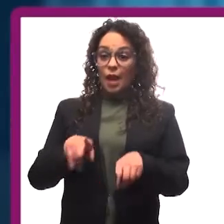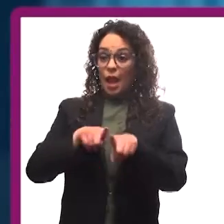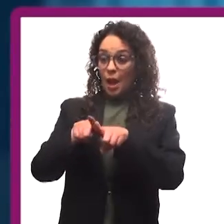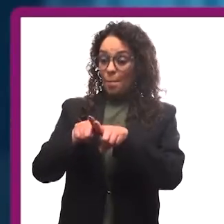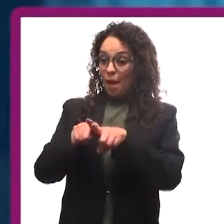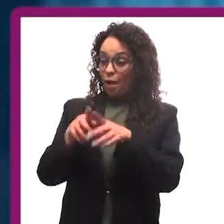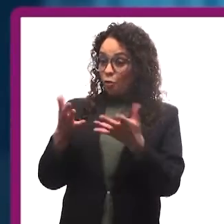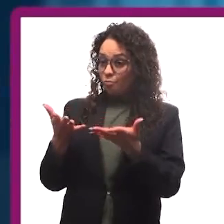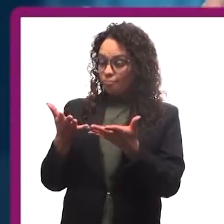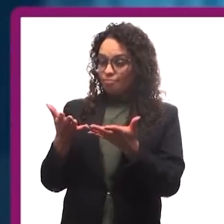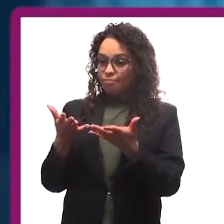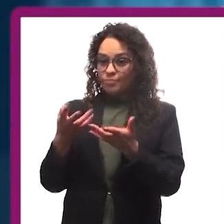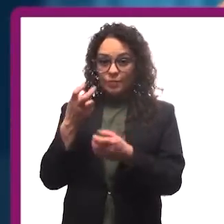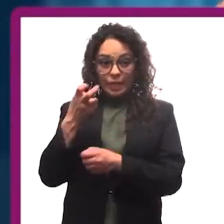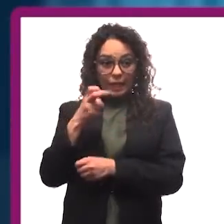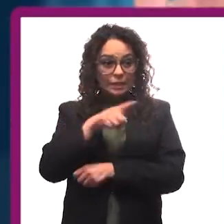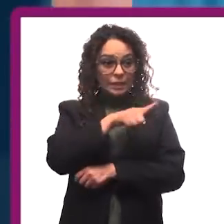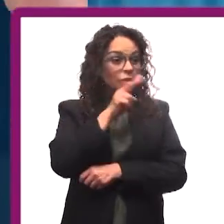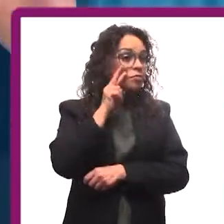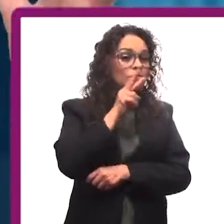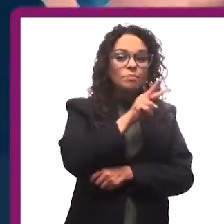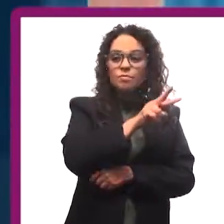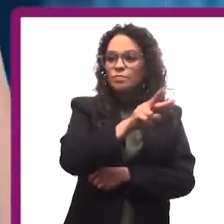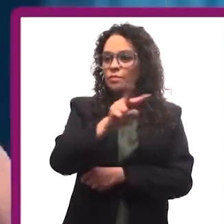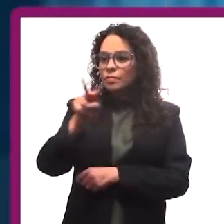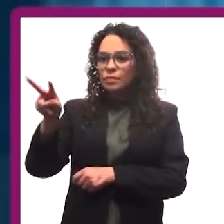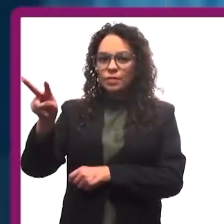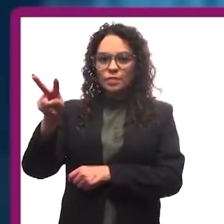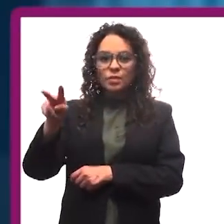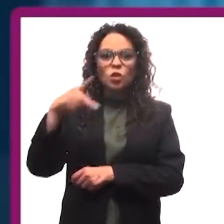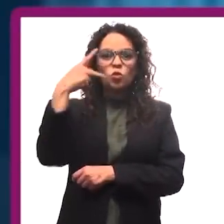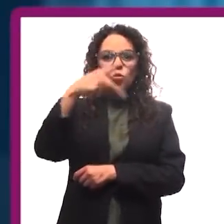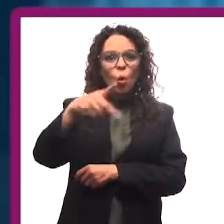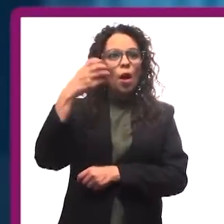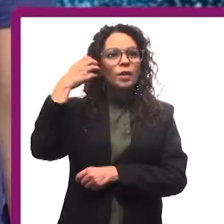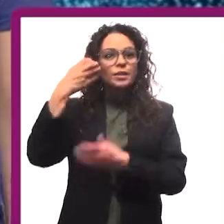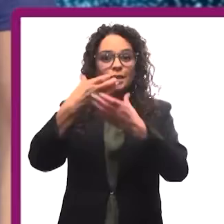Hermano, todo esto que ves aquí es tu celular por dentro.